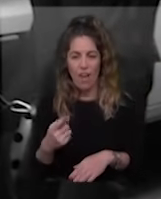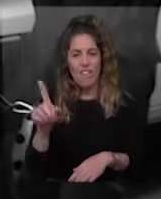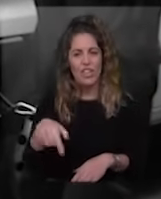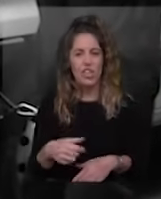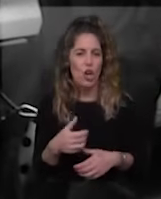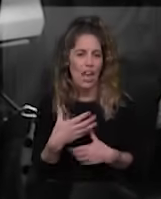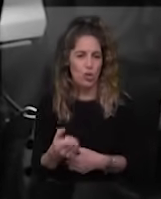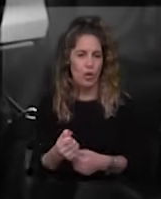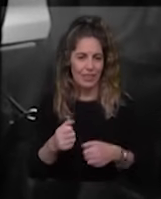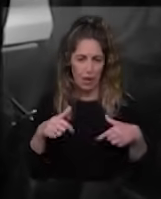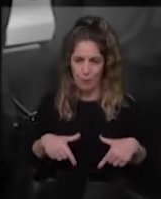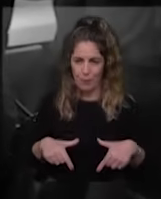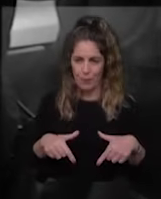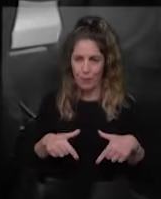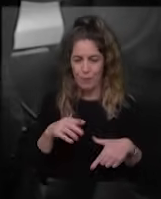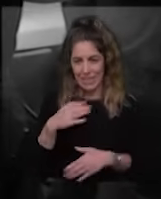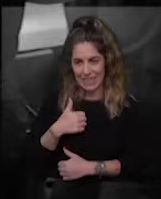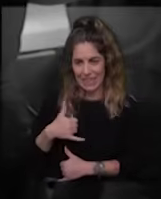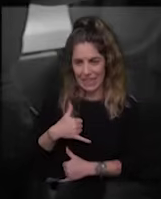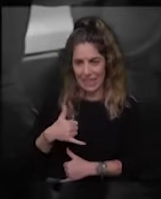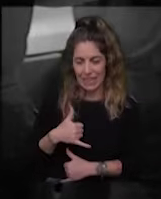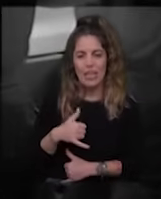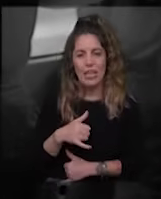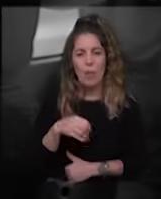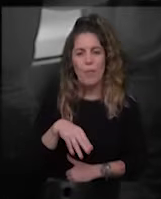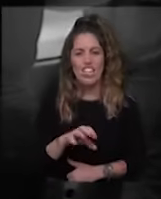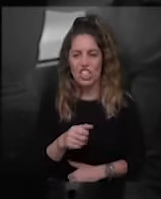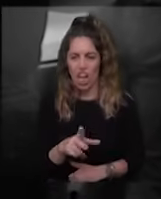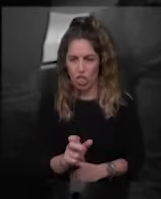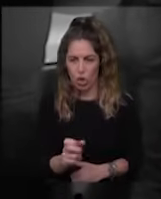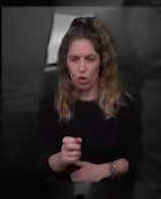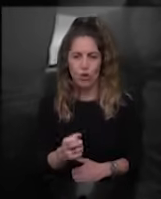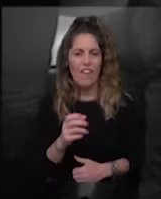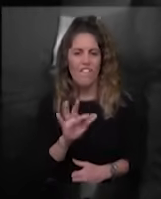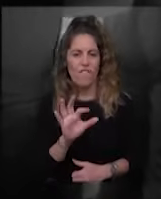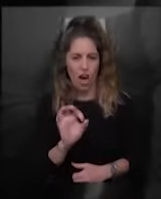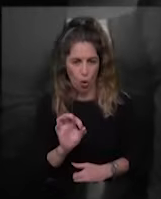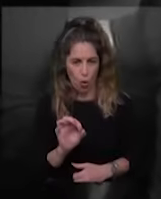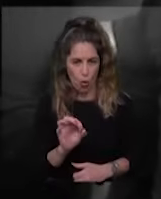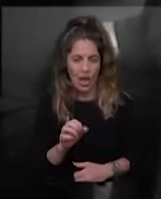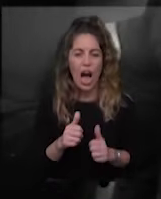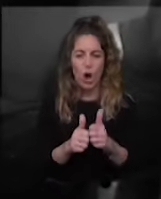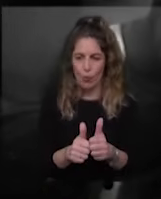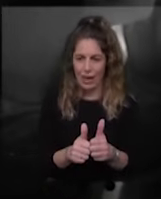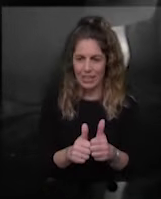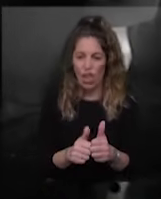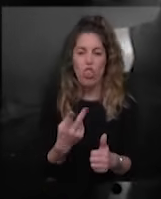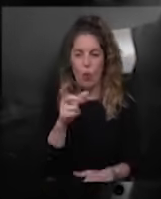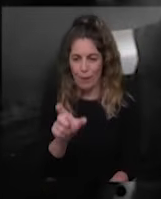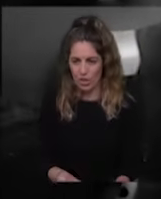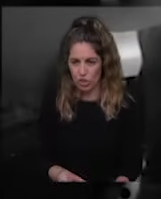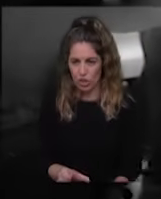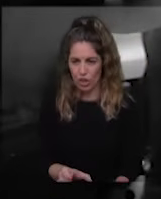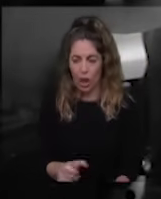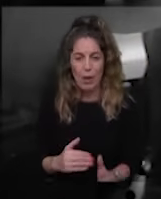ayudante militar del ministerio Coronel Pam Walter Machado perteneciente a la fau acompañado de dos personas en las